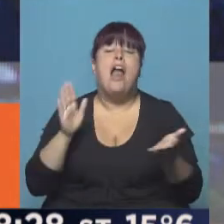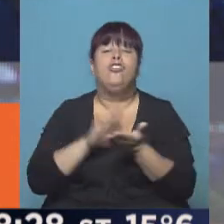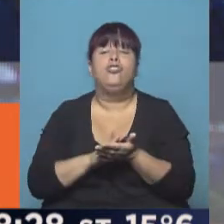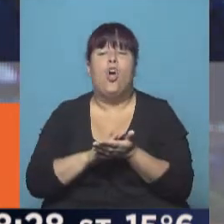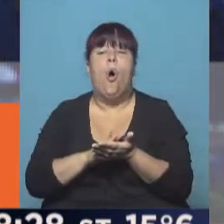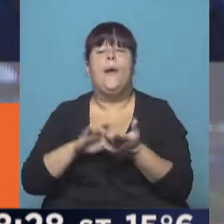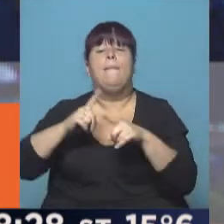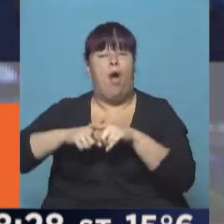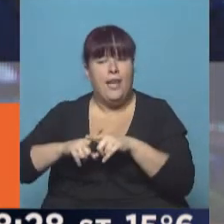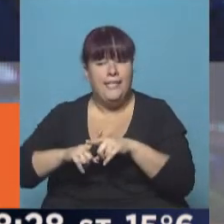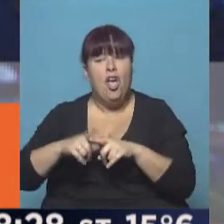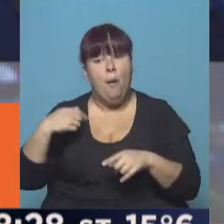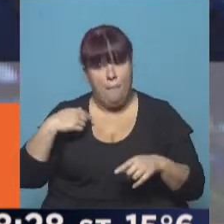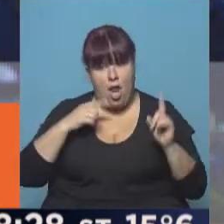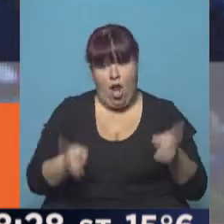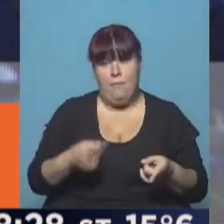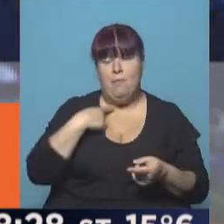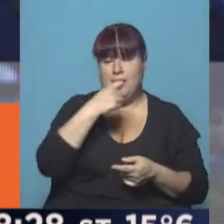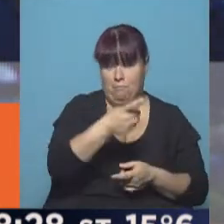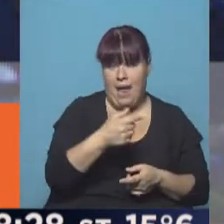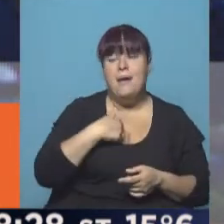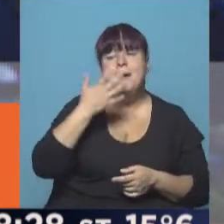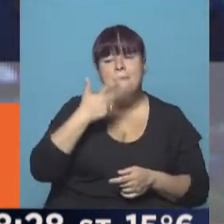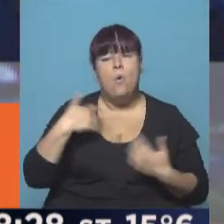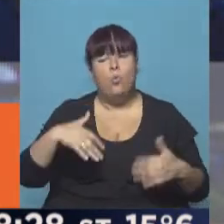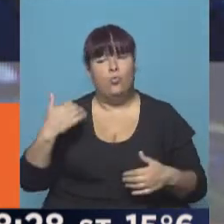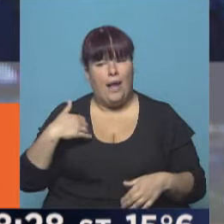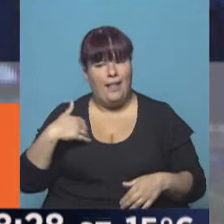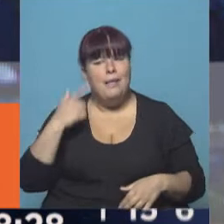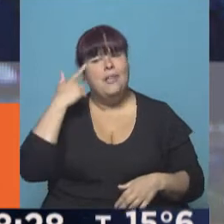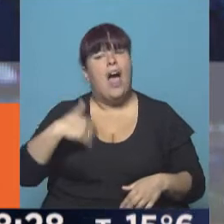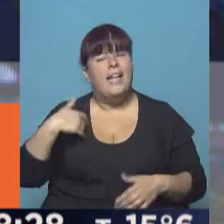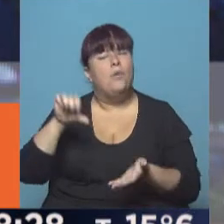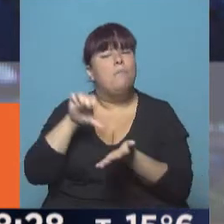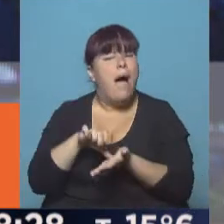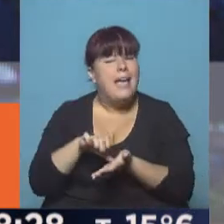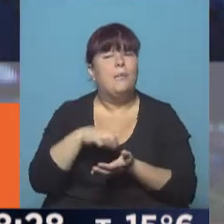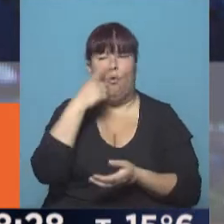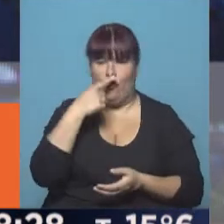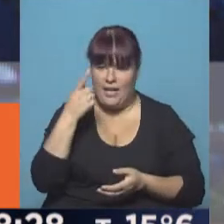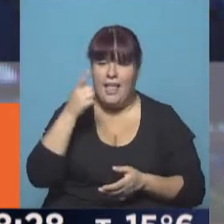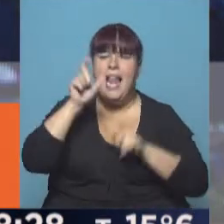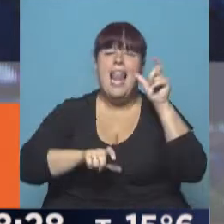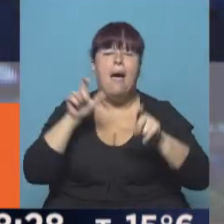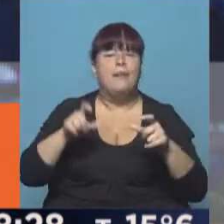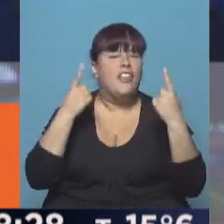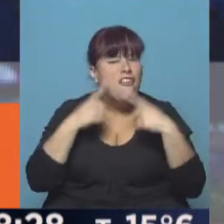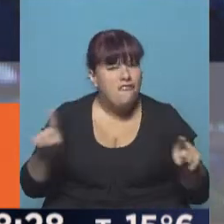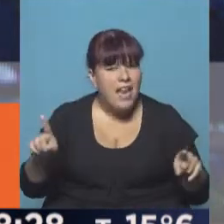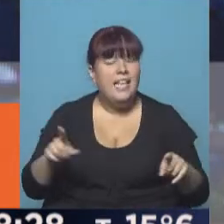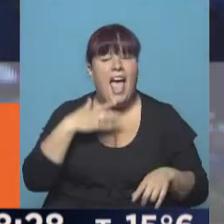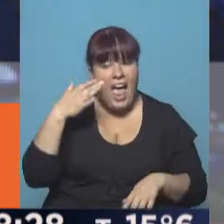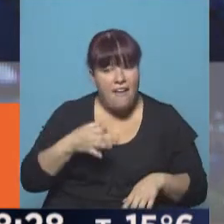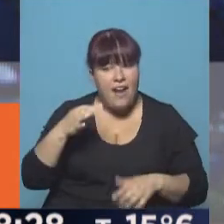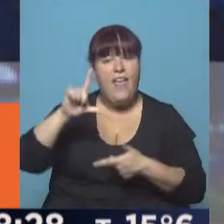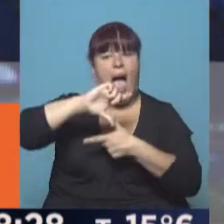con el terreno político. Pero me pasa lo mismo con España. A mí me gusta mucho Argentina. Me parece que Argentina es un país muy interesante. La población es distinta. Creo que es verdad